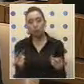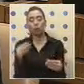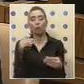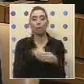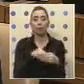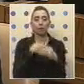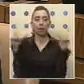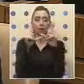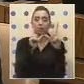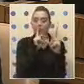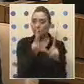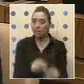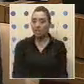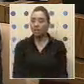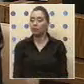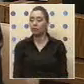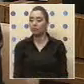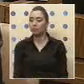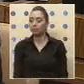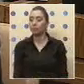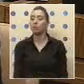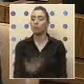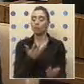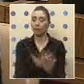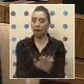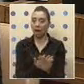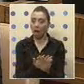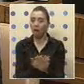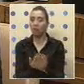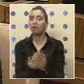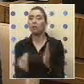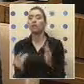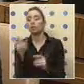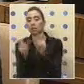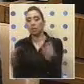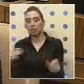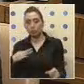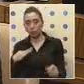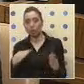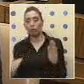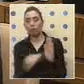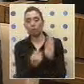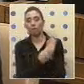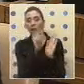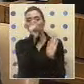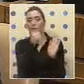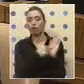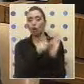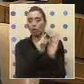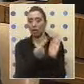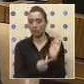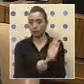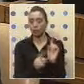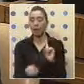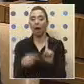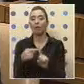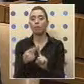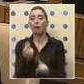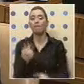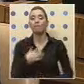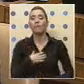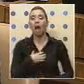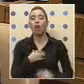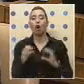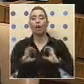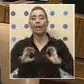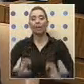la televisión, etcétera. O sea, hay un escrutinio ciudadano que validó esta reforma, pero además tiene un valor ético, es